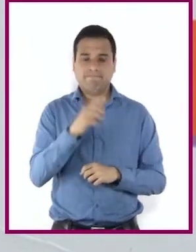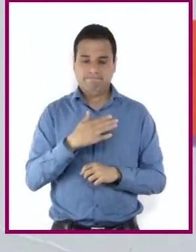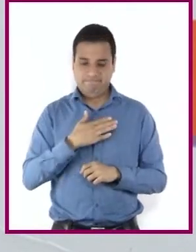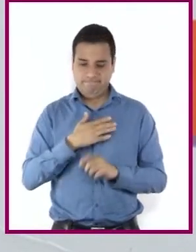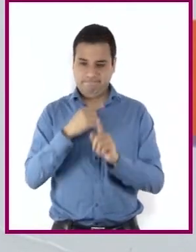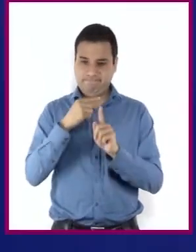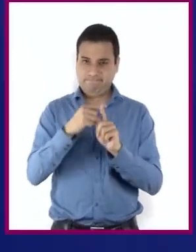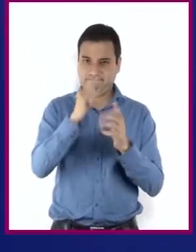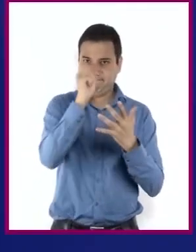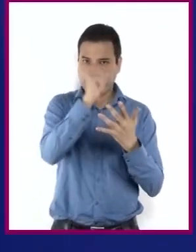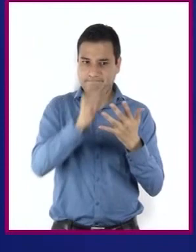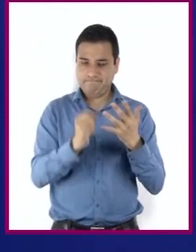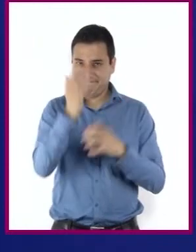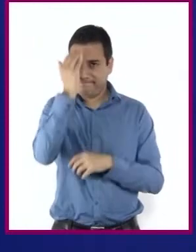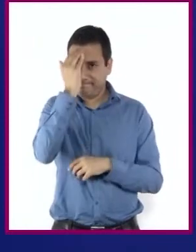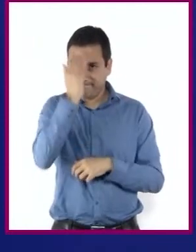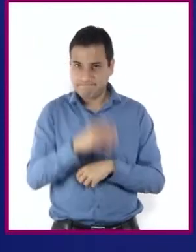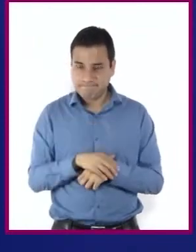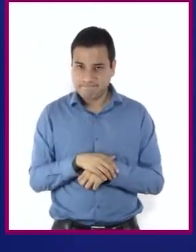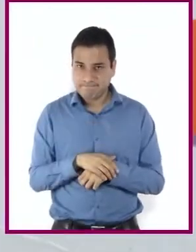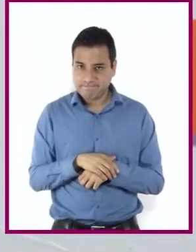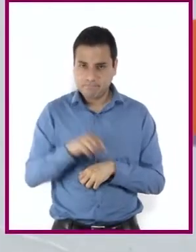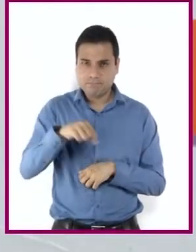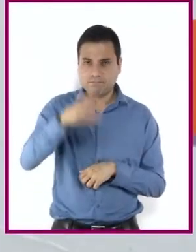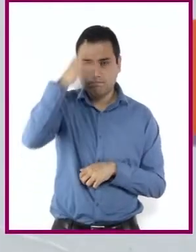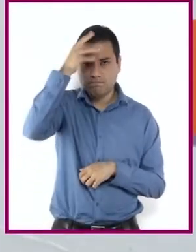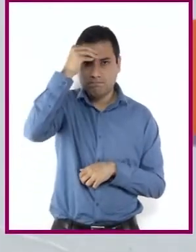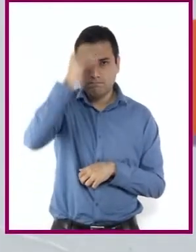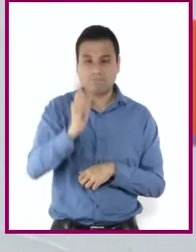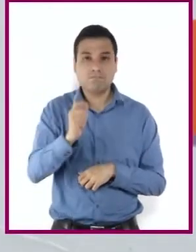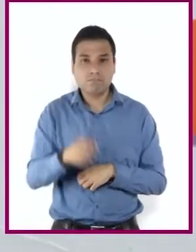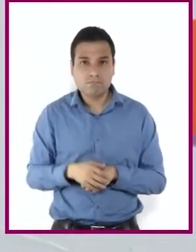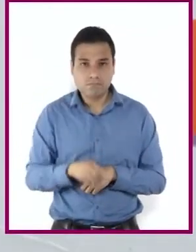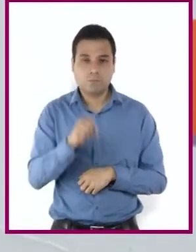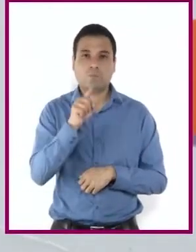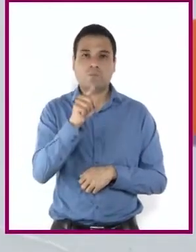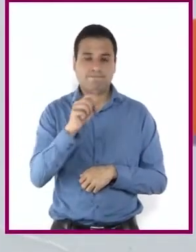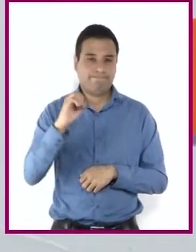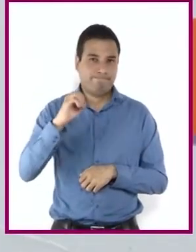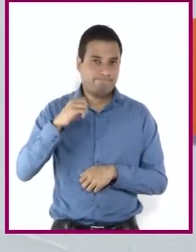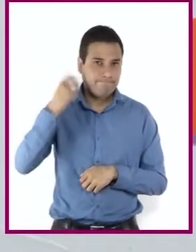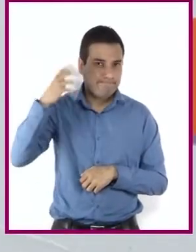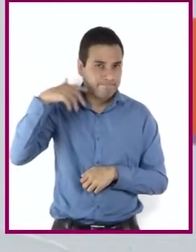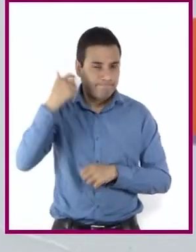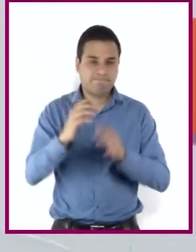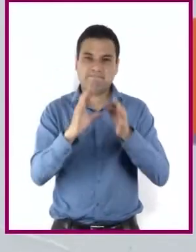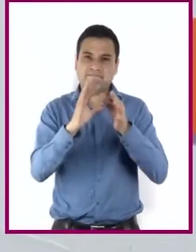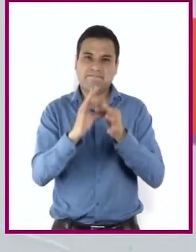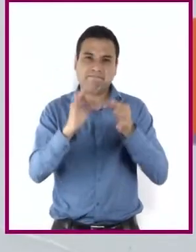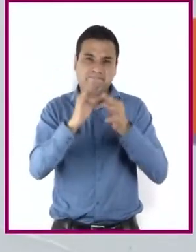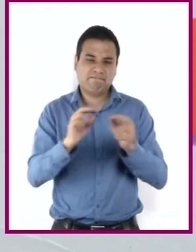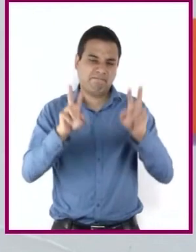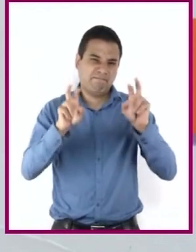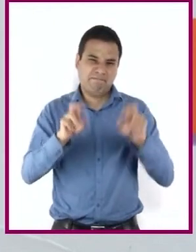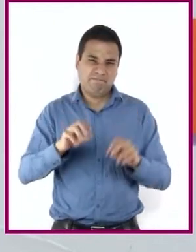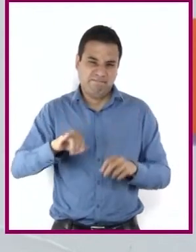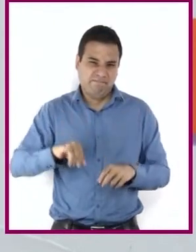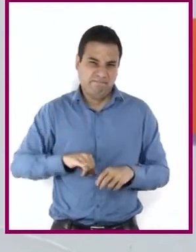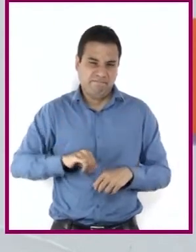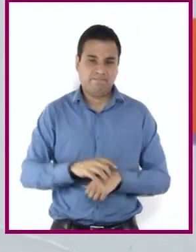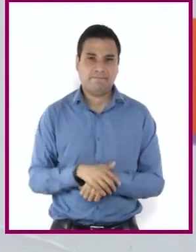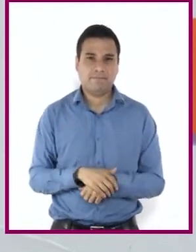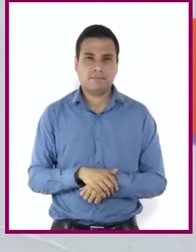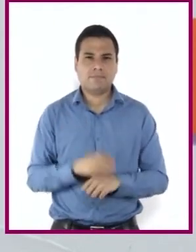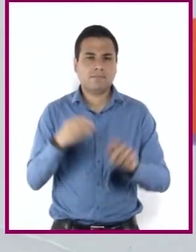fortalezas, en la que trabajamos con el aprendizaje esperado, presenta una exposición acerca de un tema de interés general y